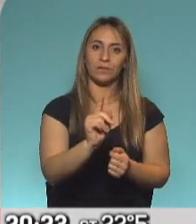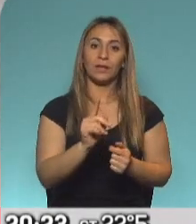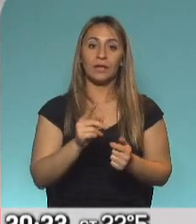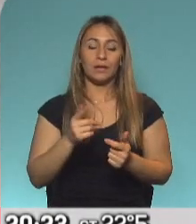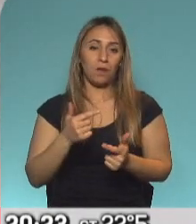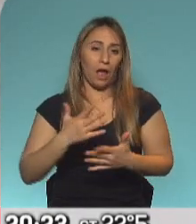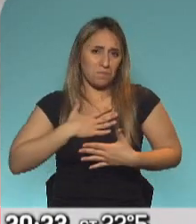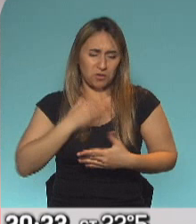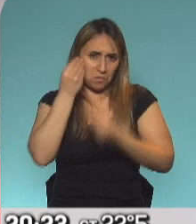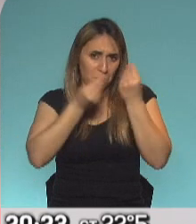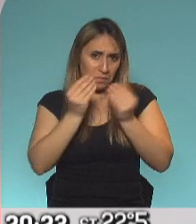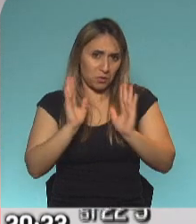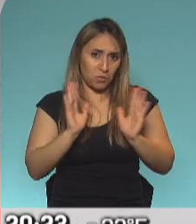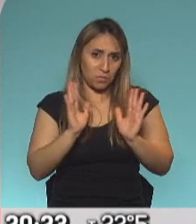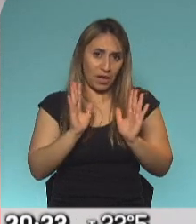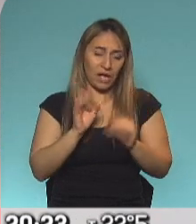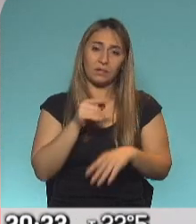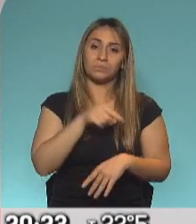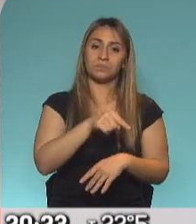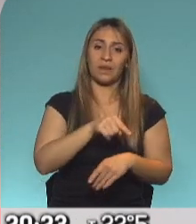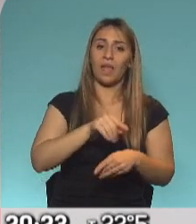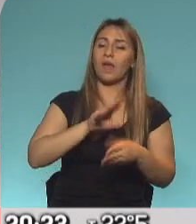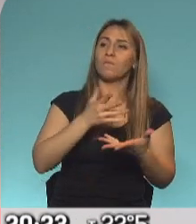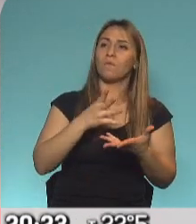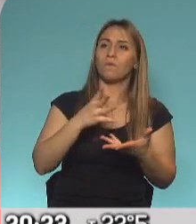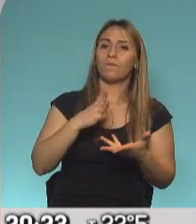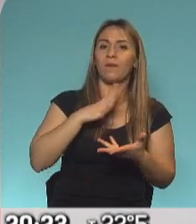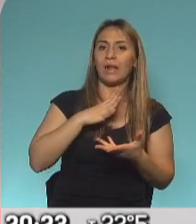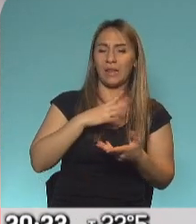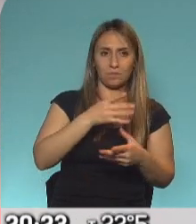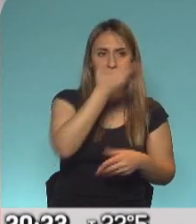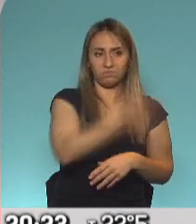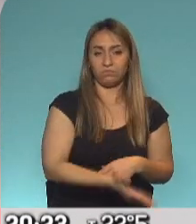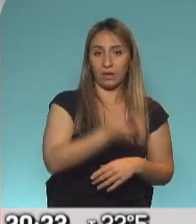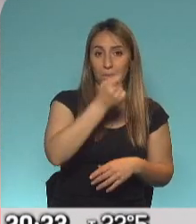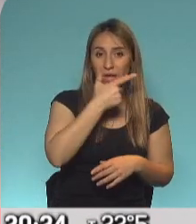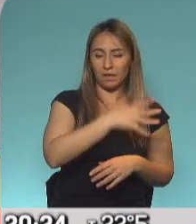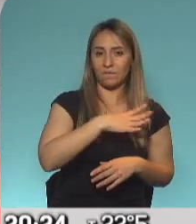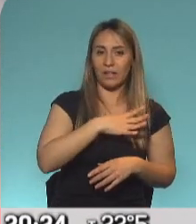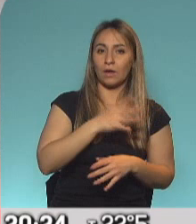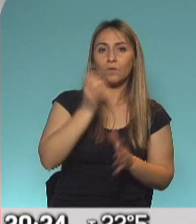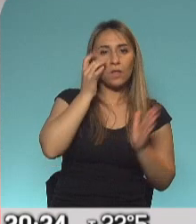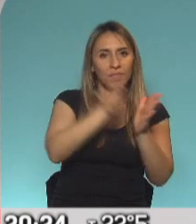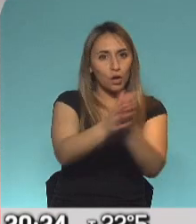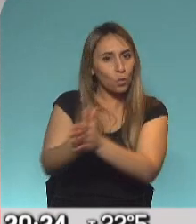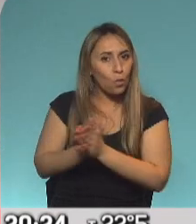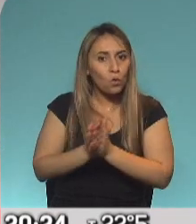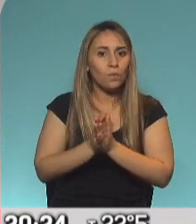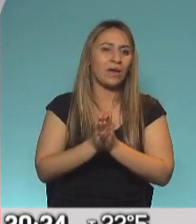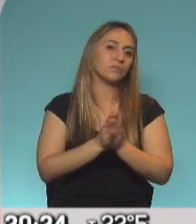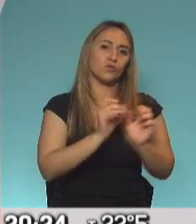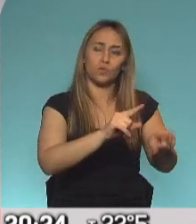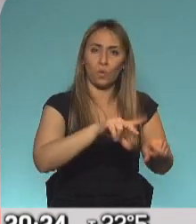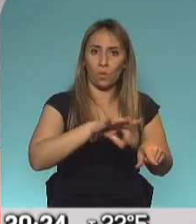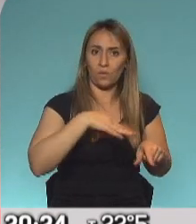a mí no me preocupa que le deba una reflexión, una disculpa o una autocrítica en su comportamiento de su vida privada